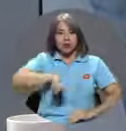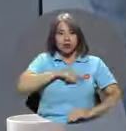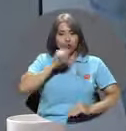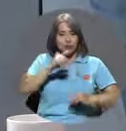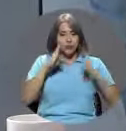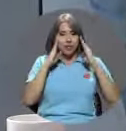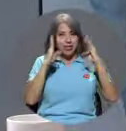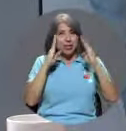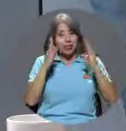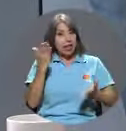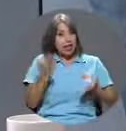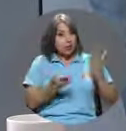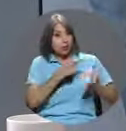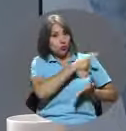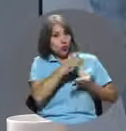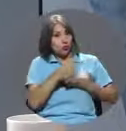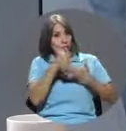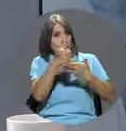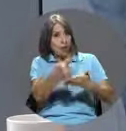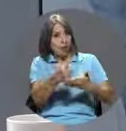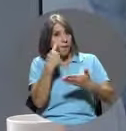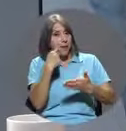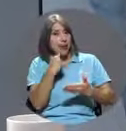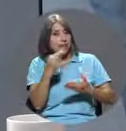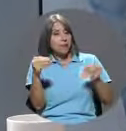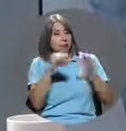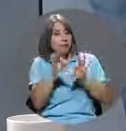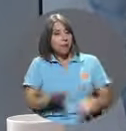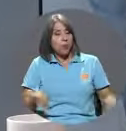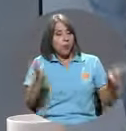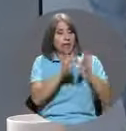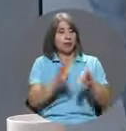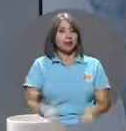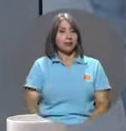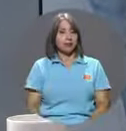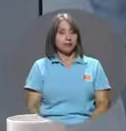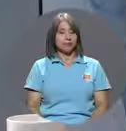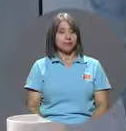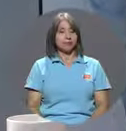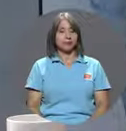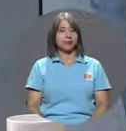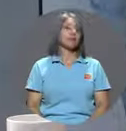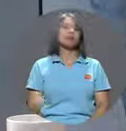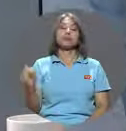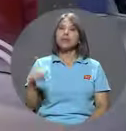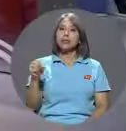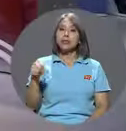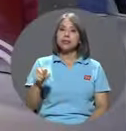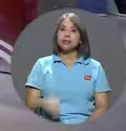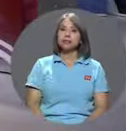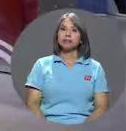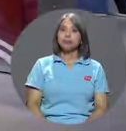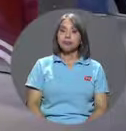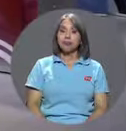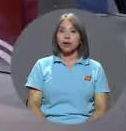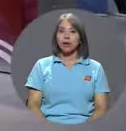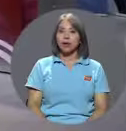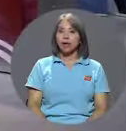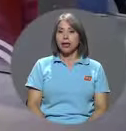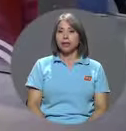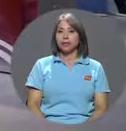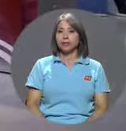que tenemos que tener en cuenta. Tal vez ustedes nos pueden ayudar a comentar las más importantes. Sí. Bueno, sí,